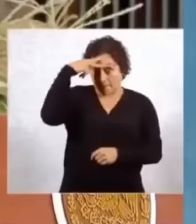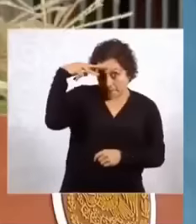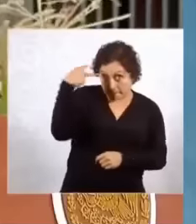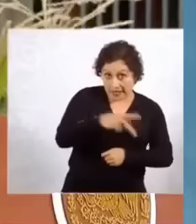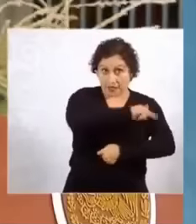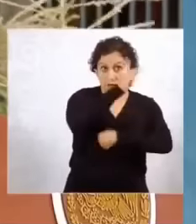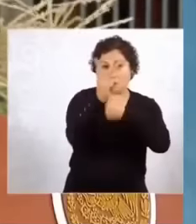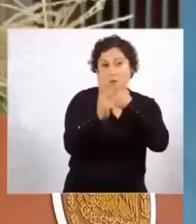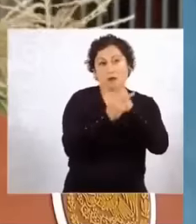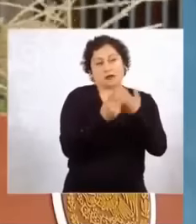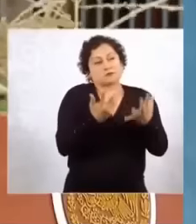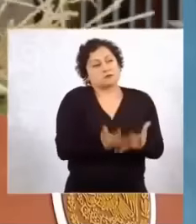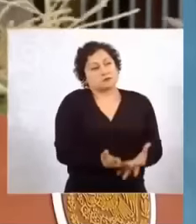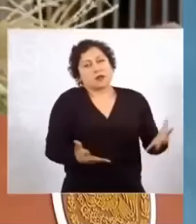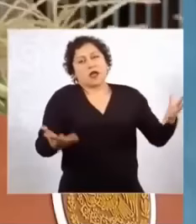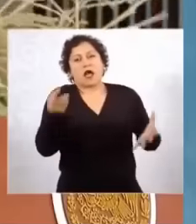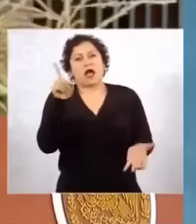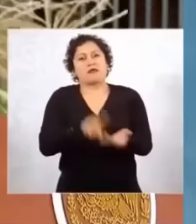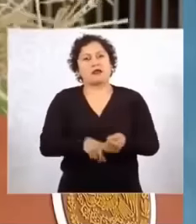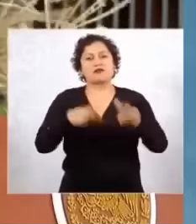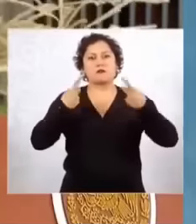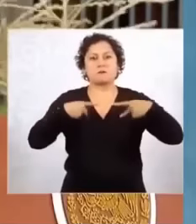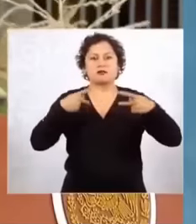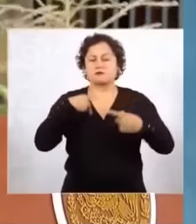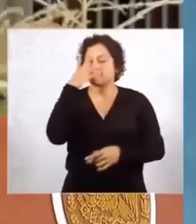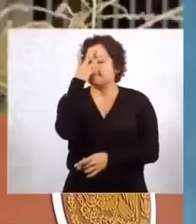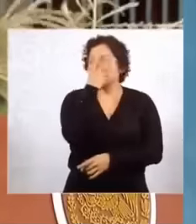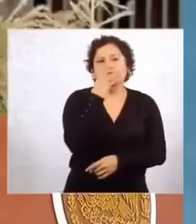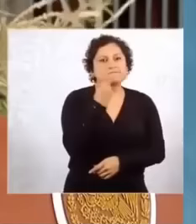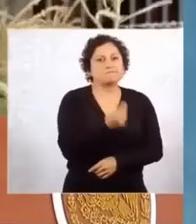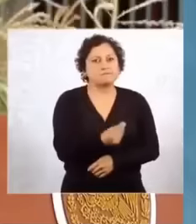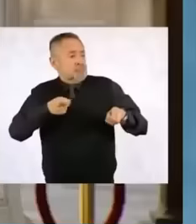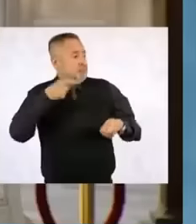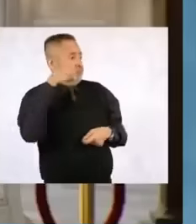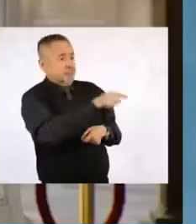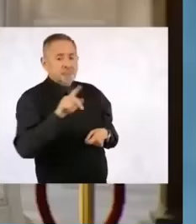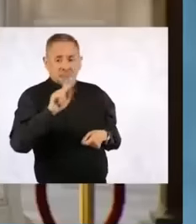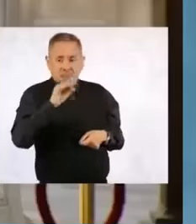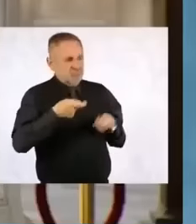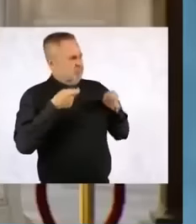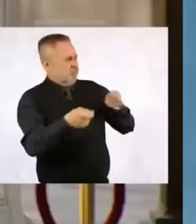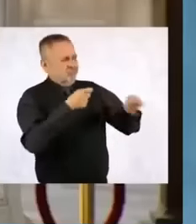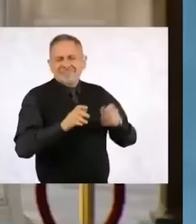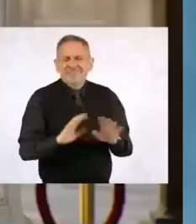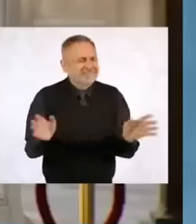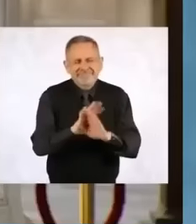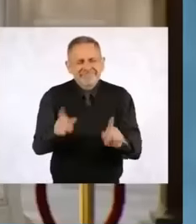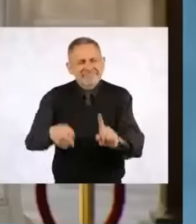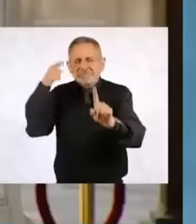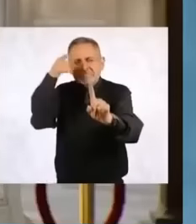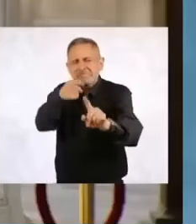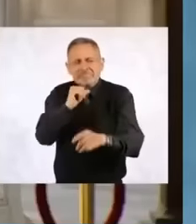para todos y no solo para unos cuantos. Así fue como la mandataria, quien encabezó esta cumbre de inversionistas